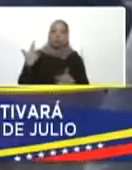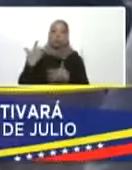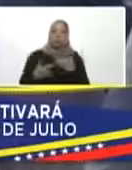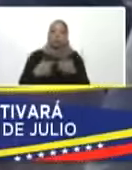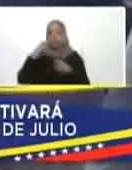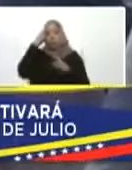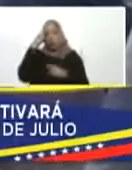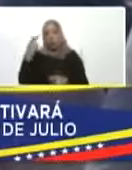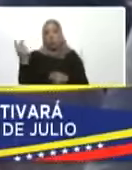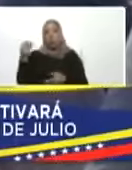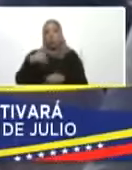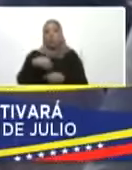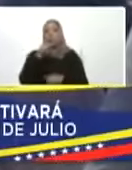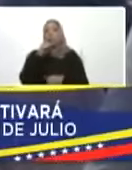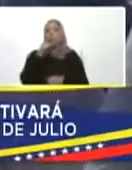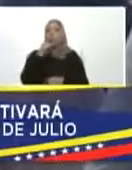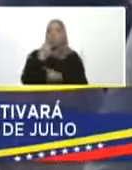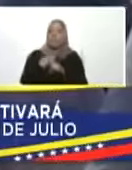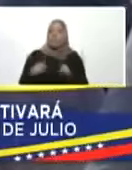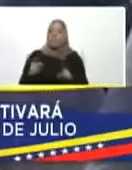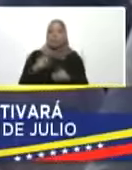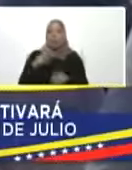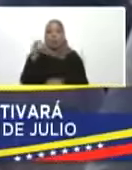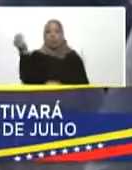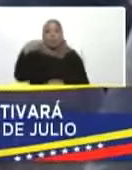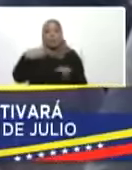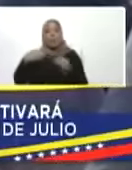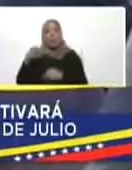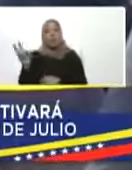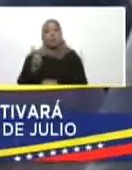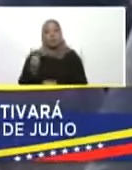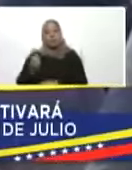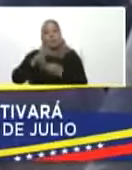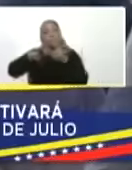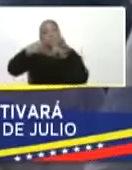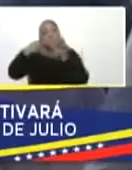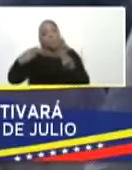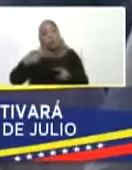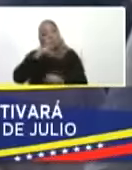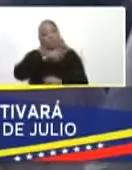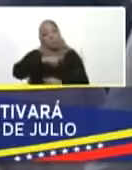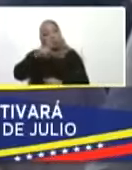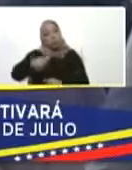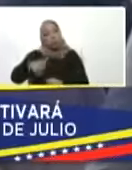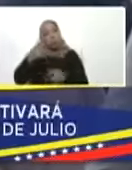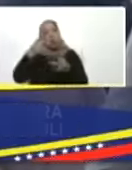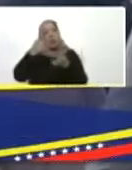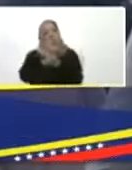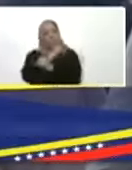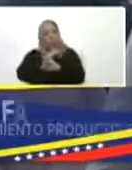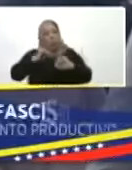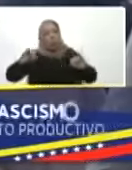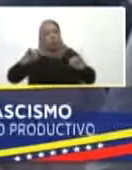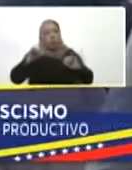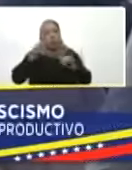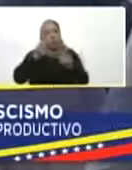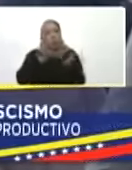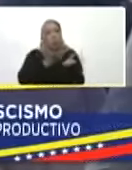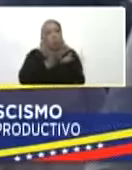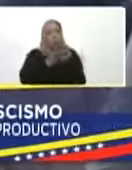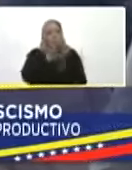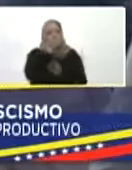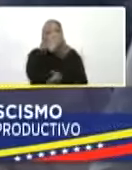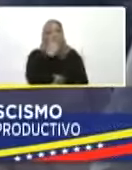estamos en juego los humildes. Por eso la gran mayoría de este país que quiere paz, que quiere soberanía, que quiere que los humildes sigan siendo